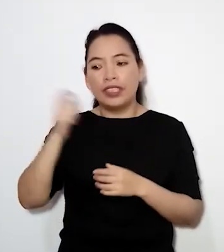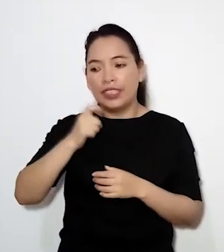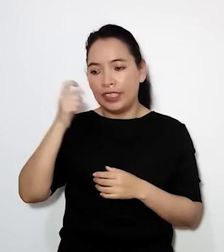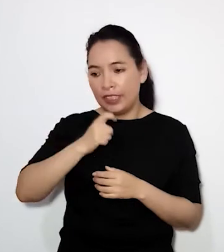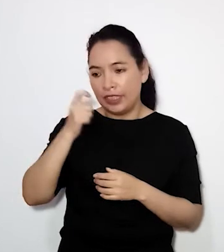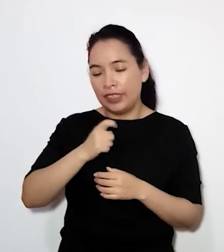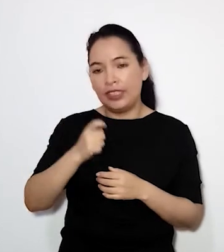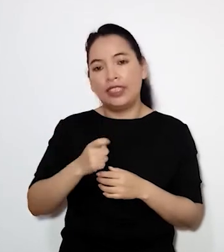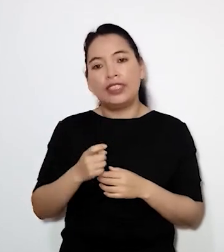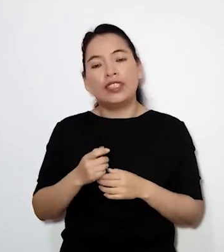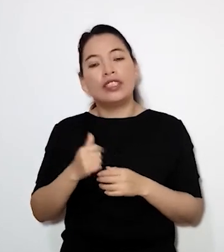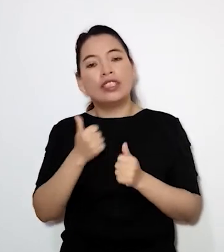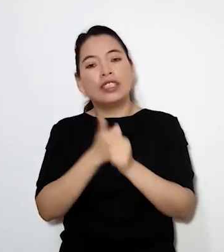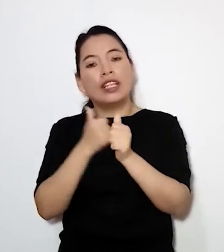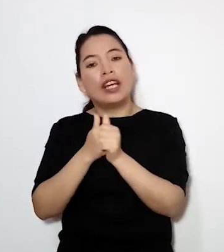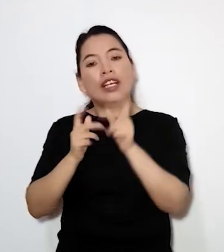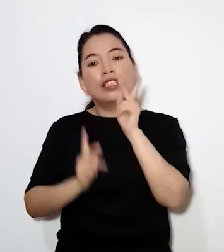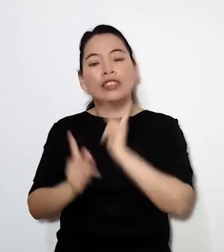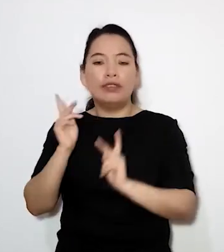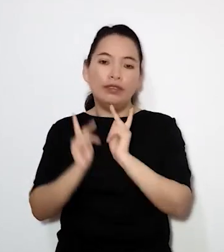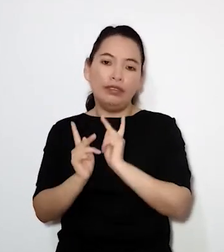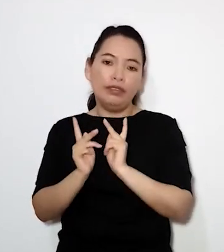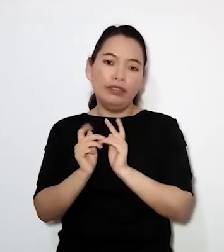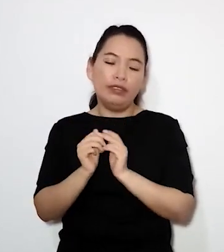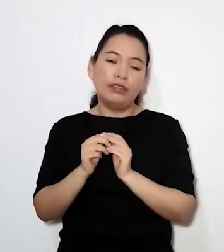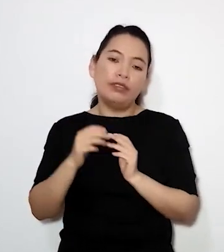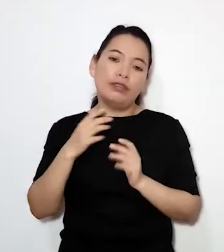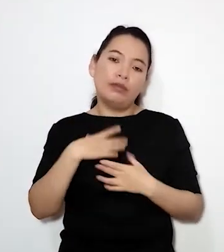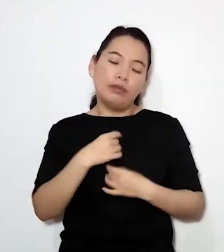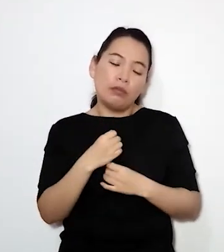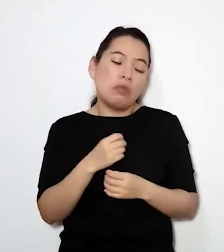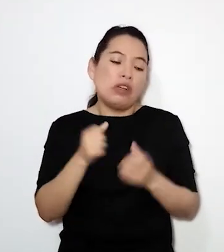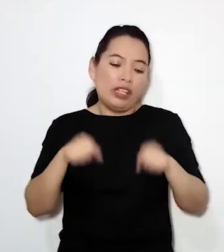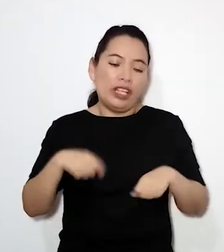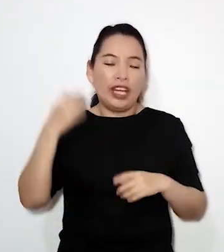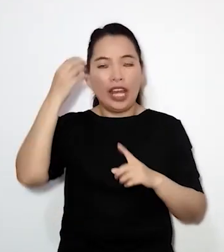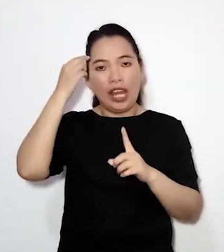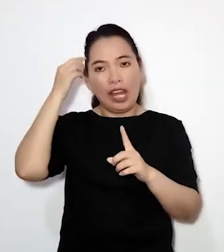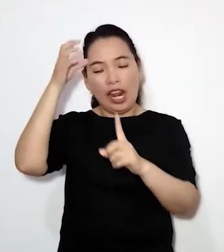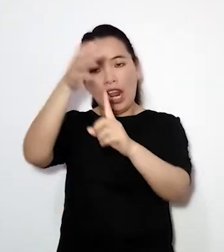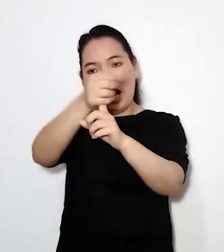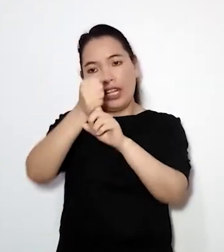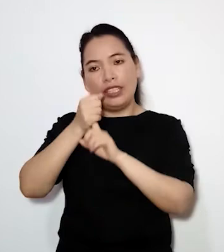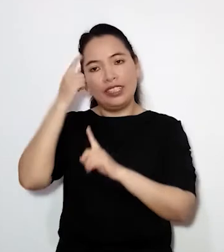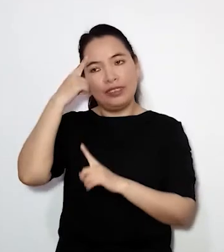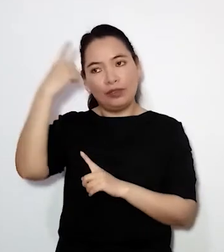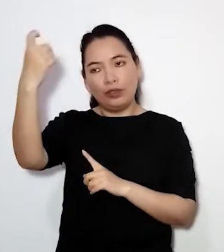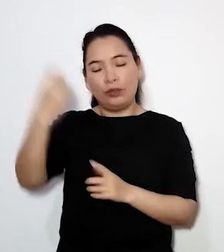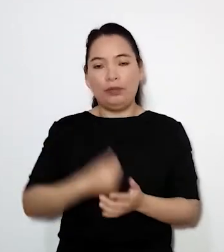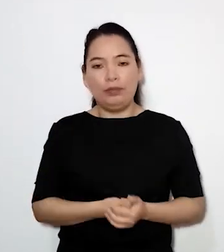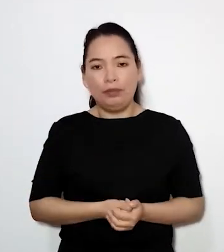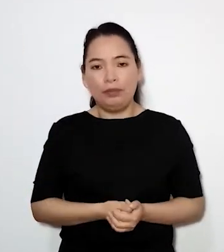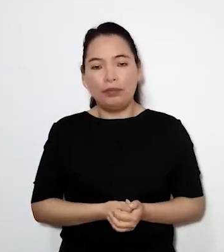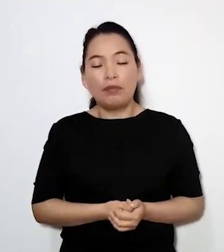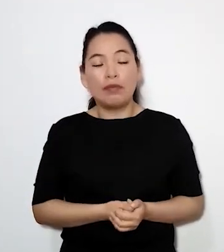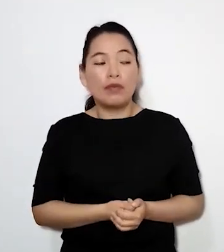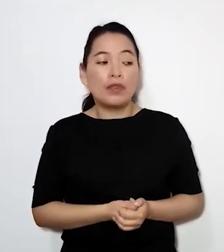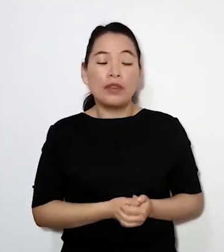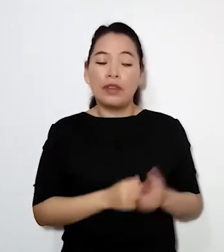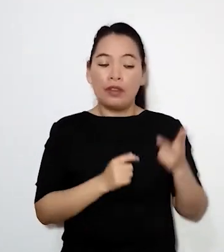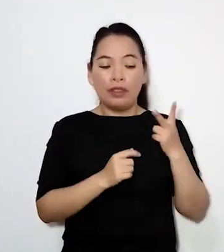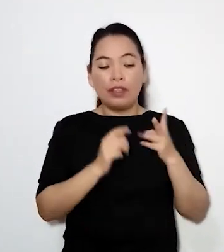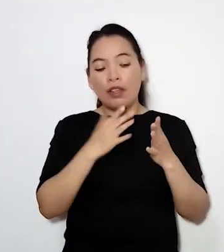aspiraciones que tienen estos grupos. Entonces, decir que uno de los apoyos pasa